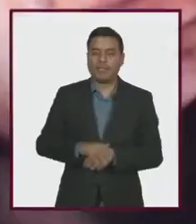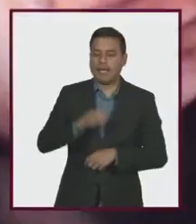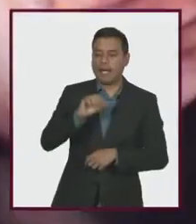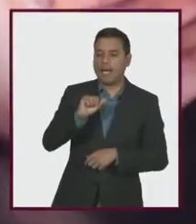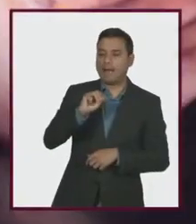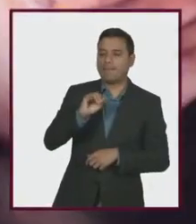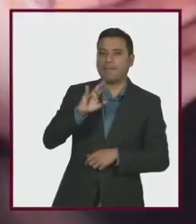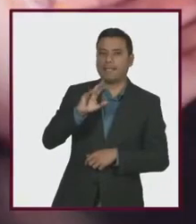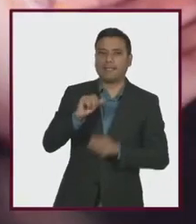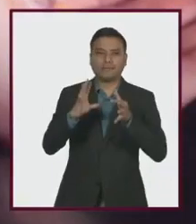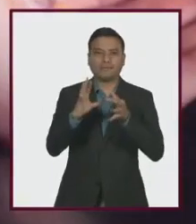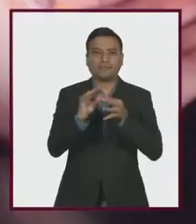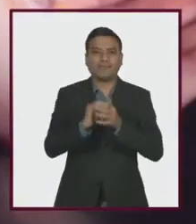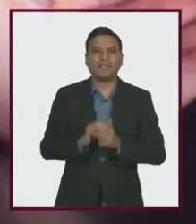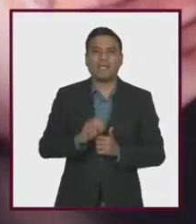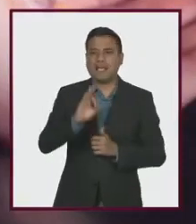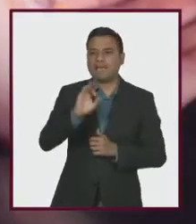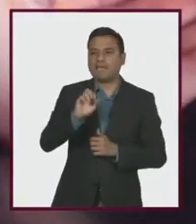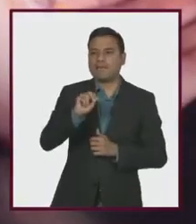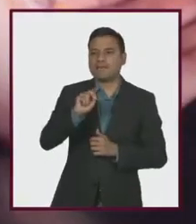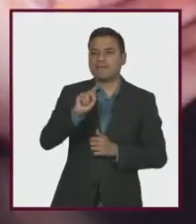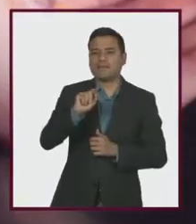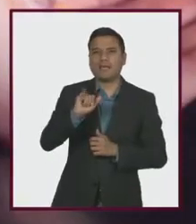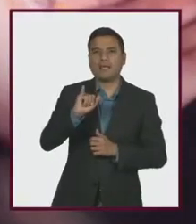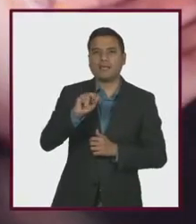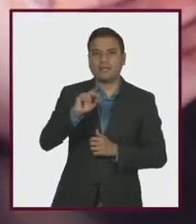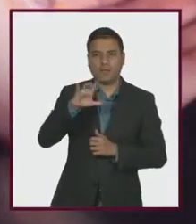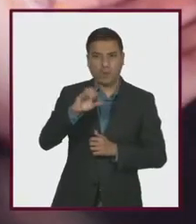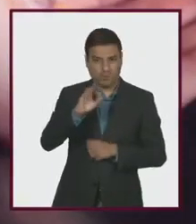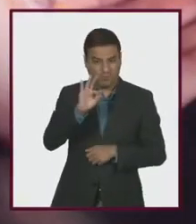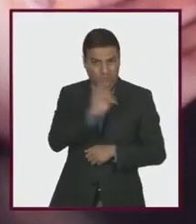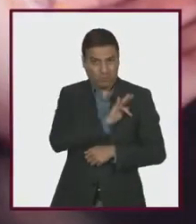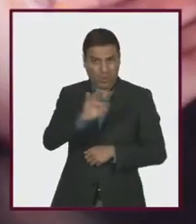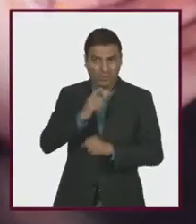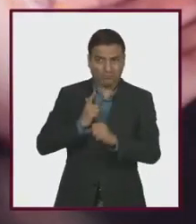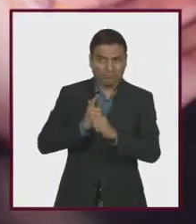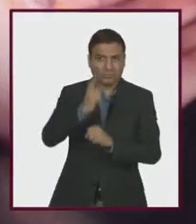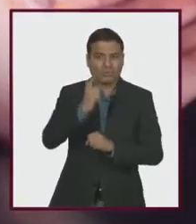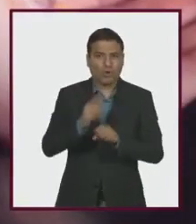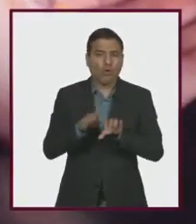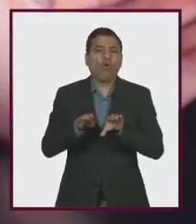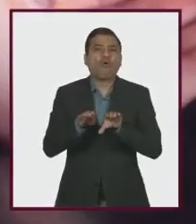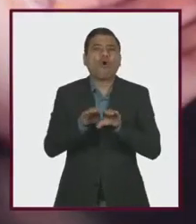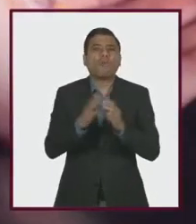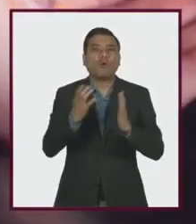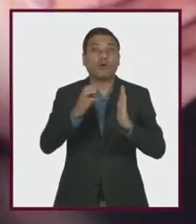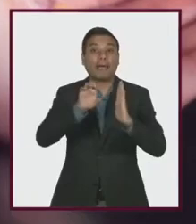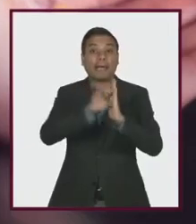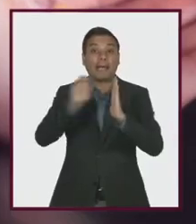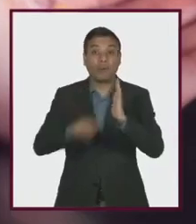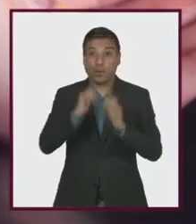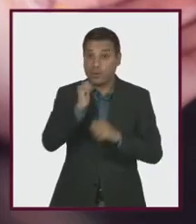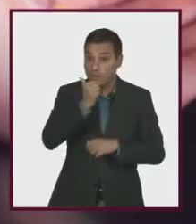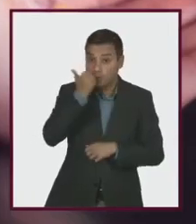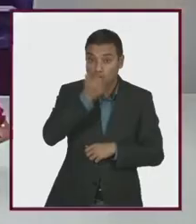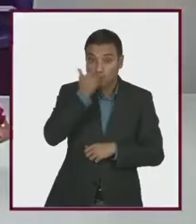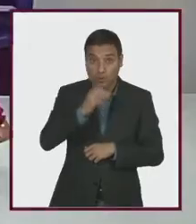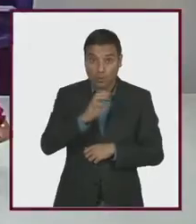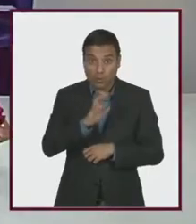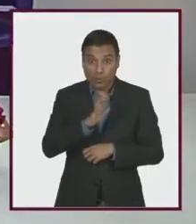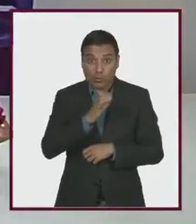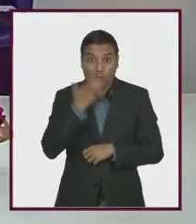fentanilo es rastreable en pruebas de laboratorio. ¿Y qué pruebas se hace para identificar si un alumno lo consume? Bueno,